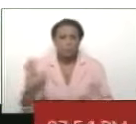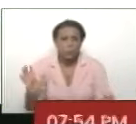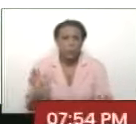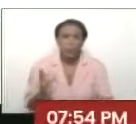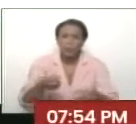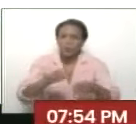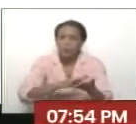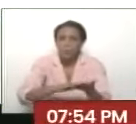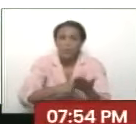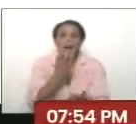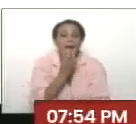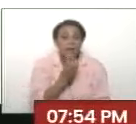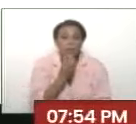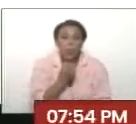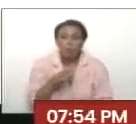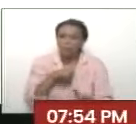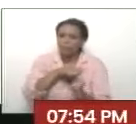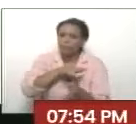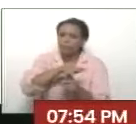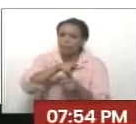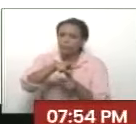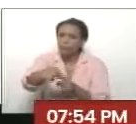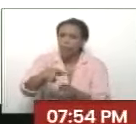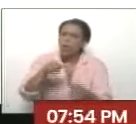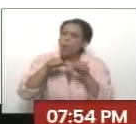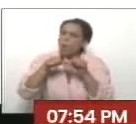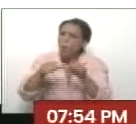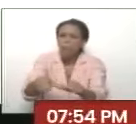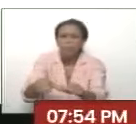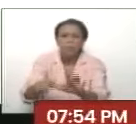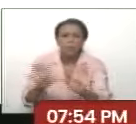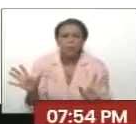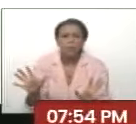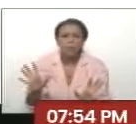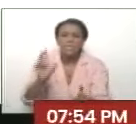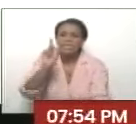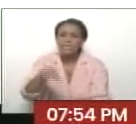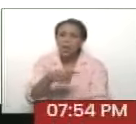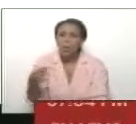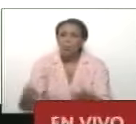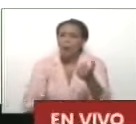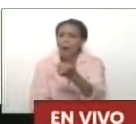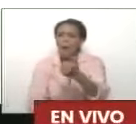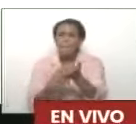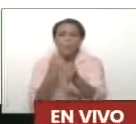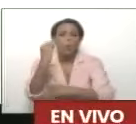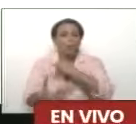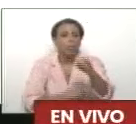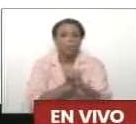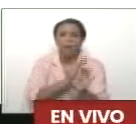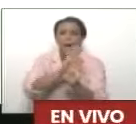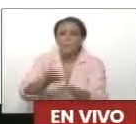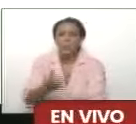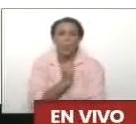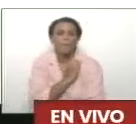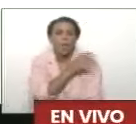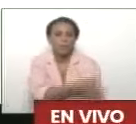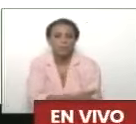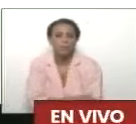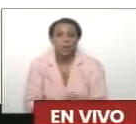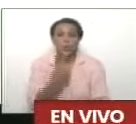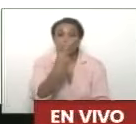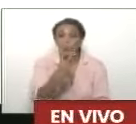la resolución, Israel afirma que los ataques contra Gaza continuarán con o sin apoyo internacional. Presidente,